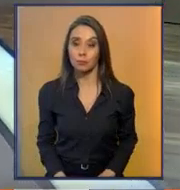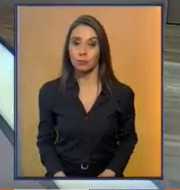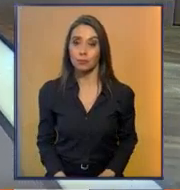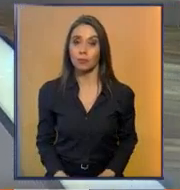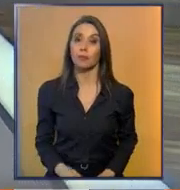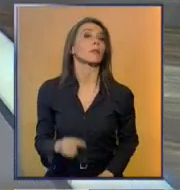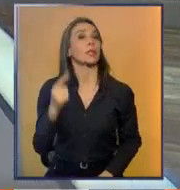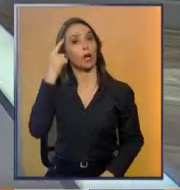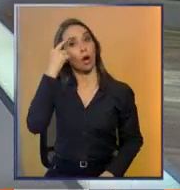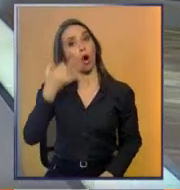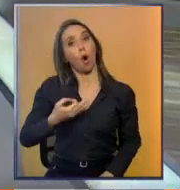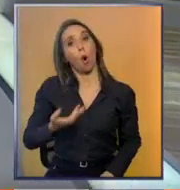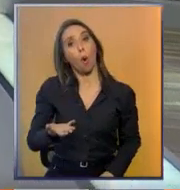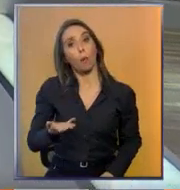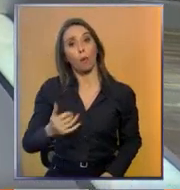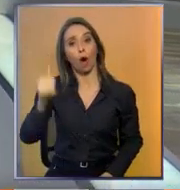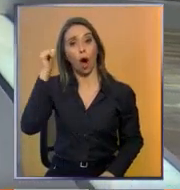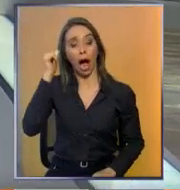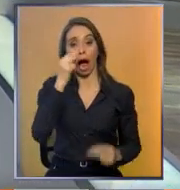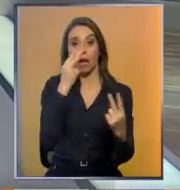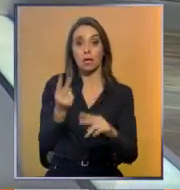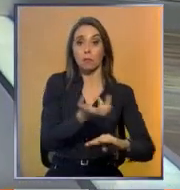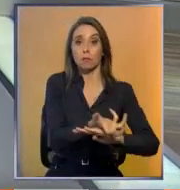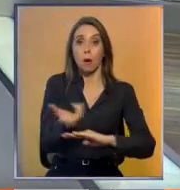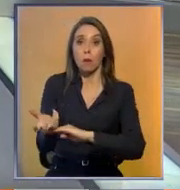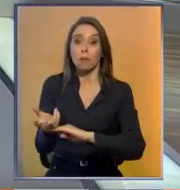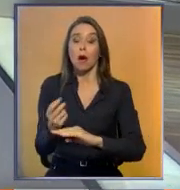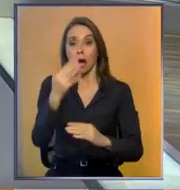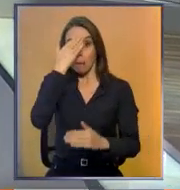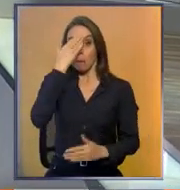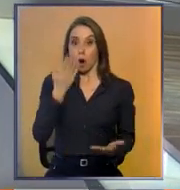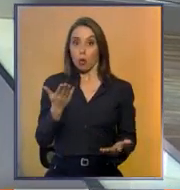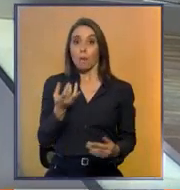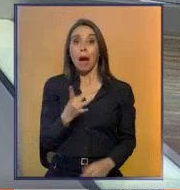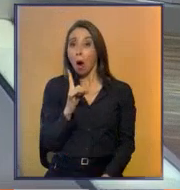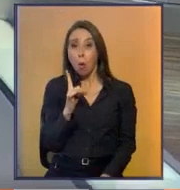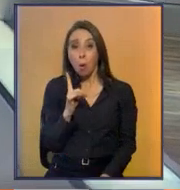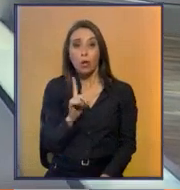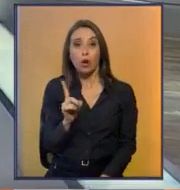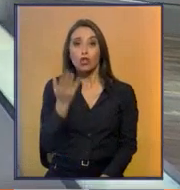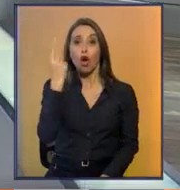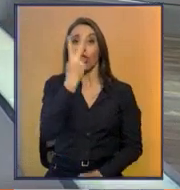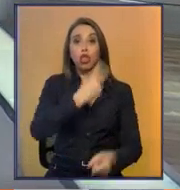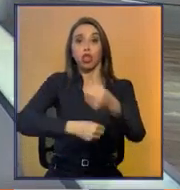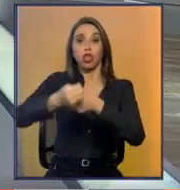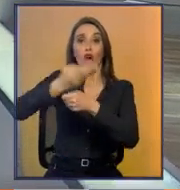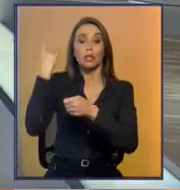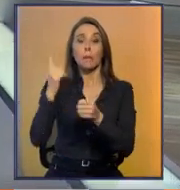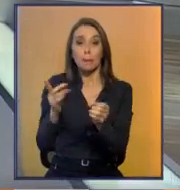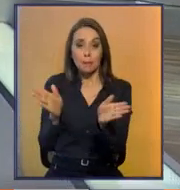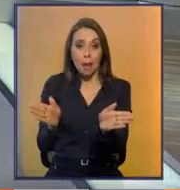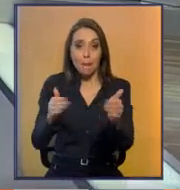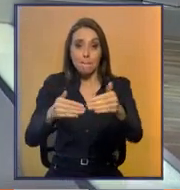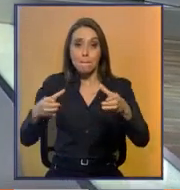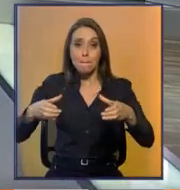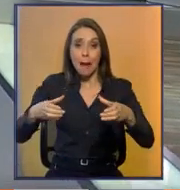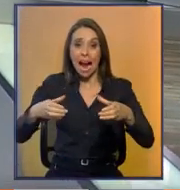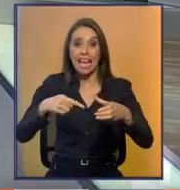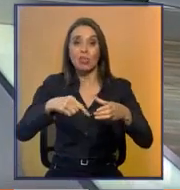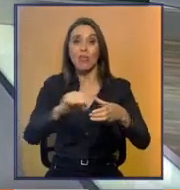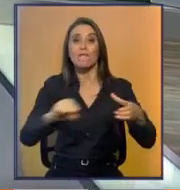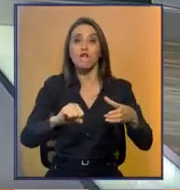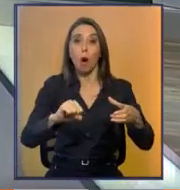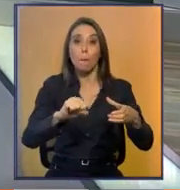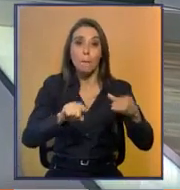Bueno, es obvio, los hechos de ayer impactan y preocupan, pero no son únicos. Hace 2 años se conoció el primer paquete bomba y desde